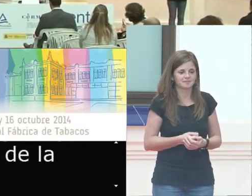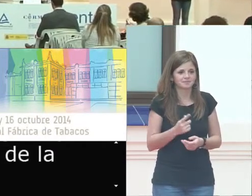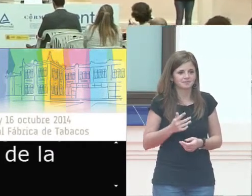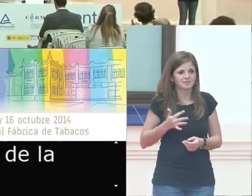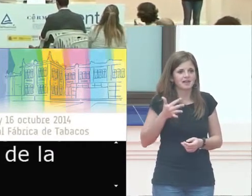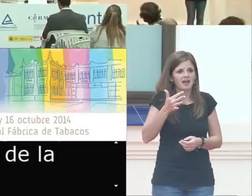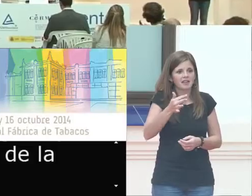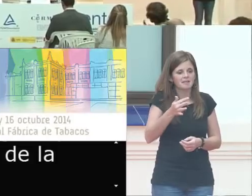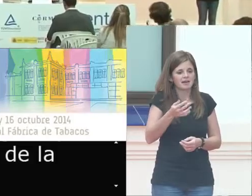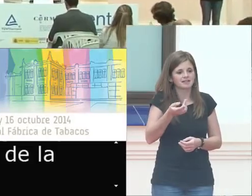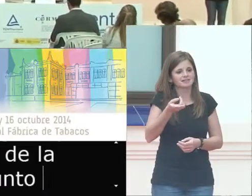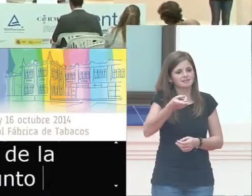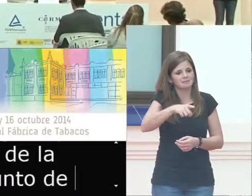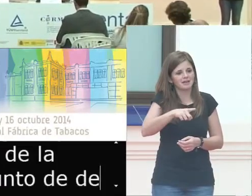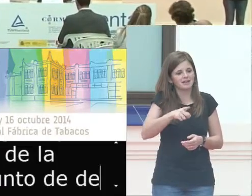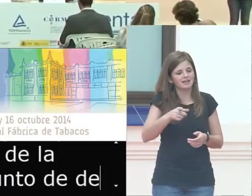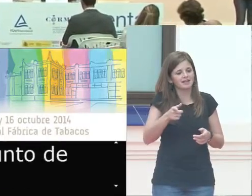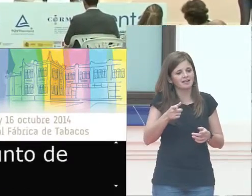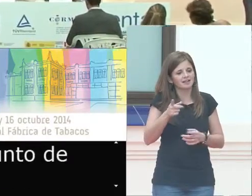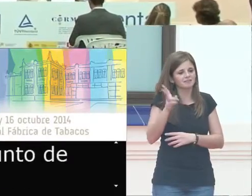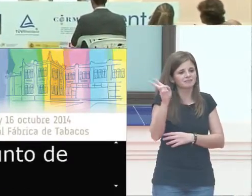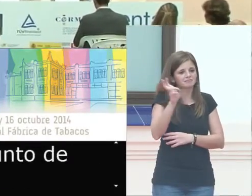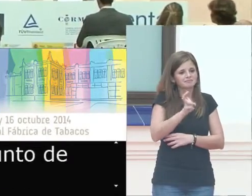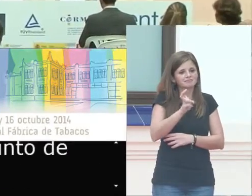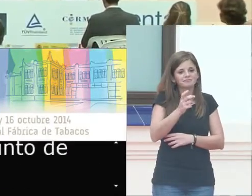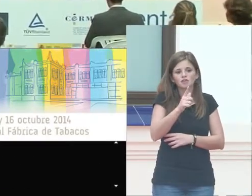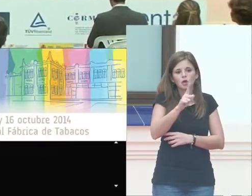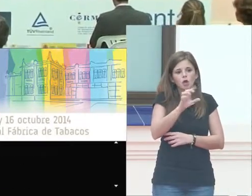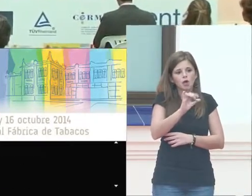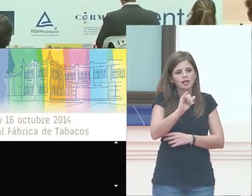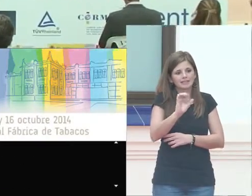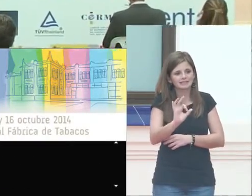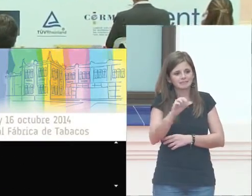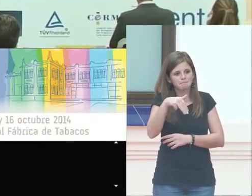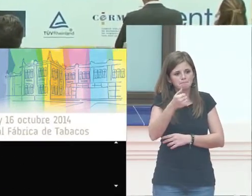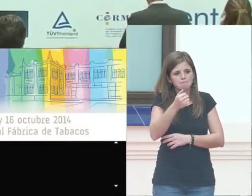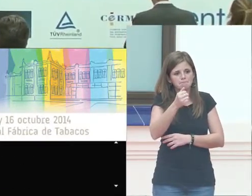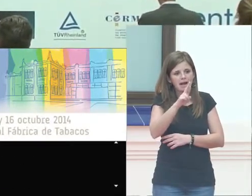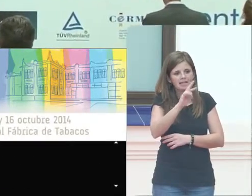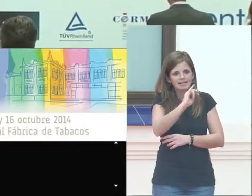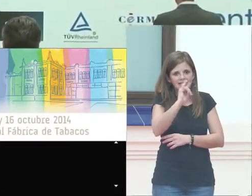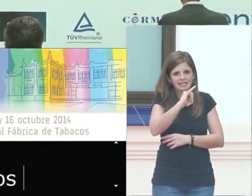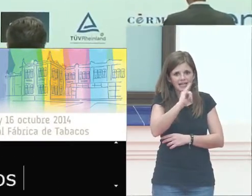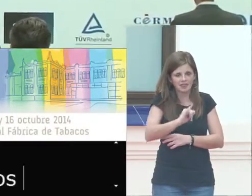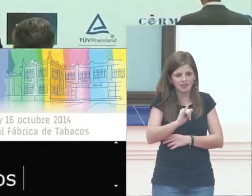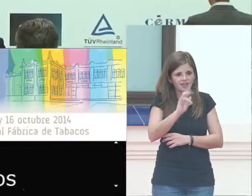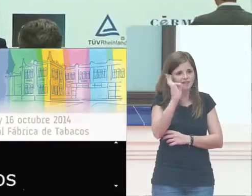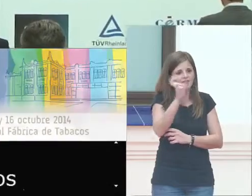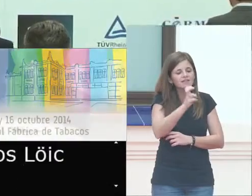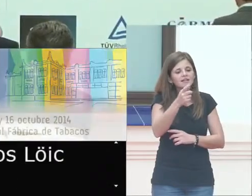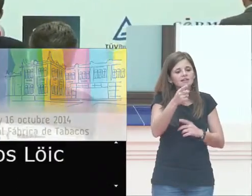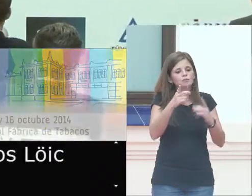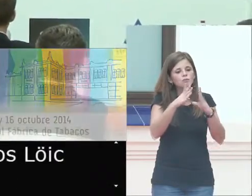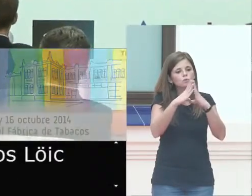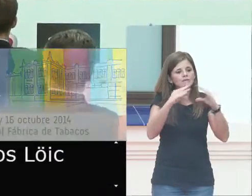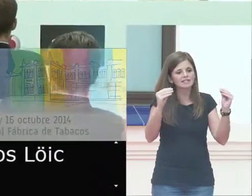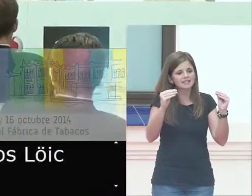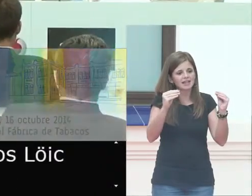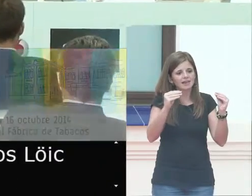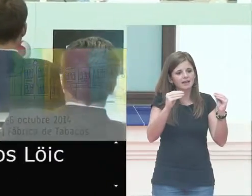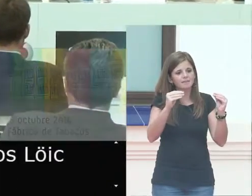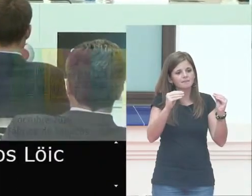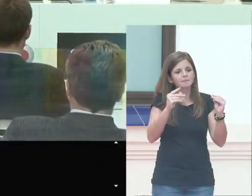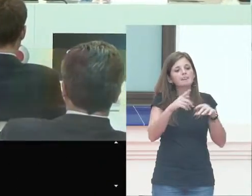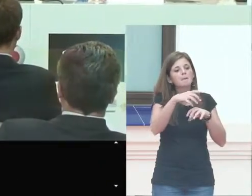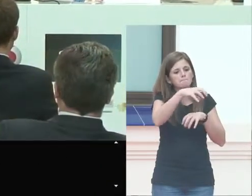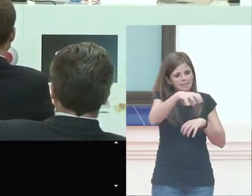Además, también estamos acompañados por don Loic Martínez, procedente de la universidad, profesor de la Universidad